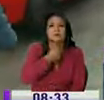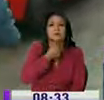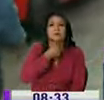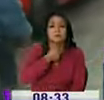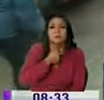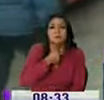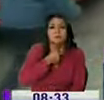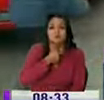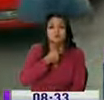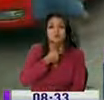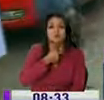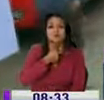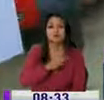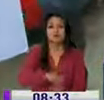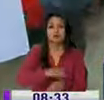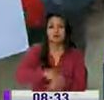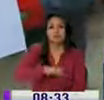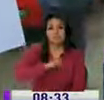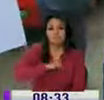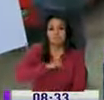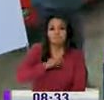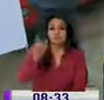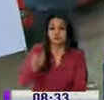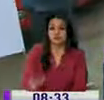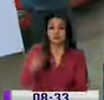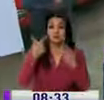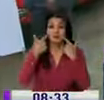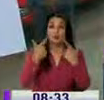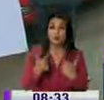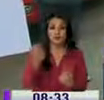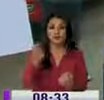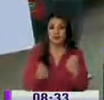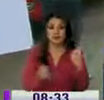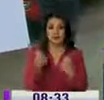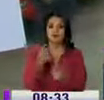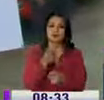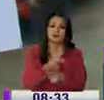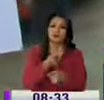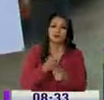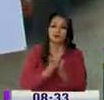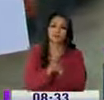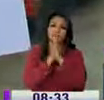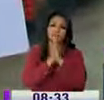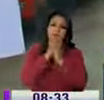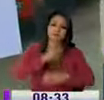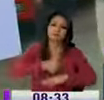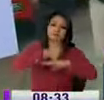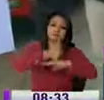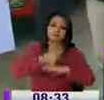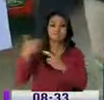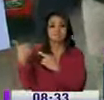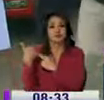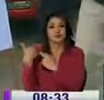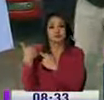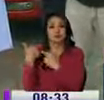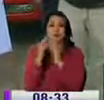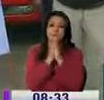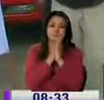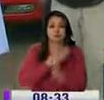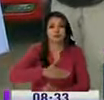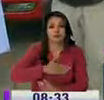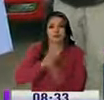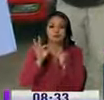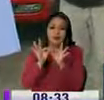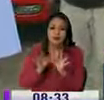que transita en este lugar, para la persona que cuida el vehículo. Así que solicitamos a las autoridades correspondientes que por favor intervengan en